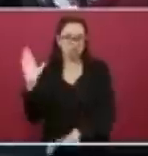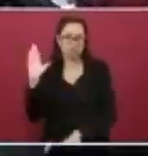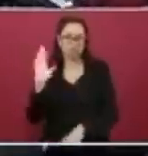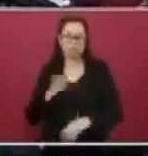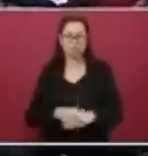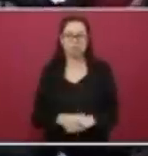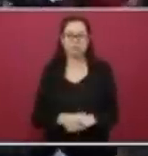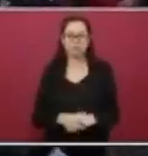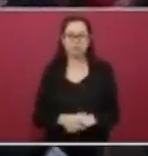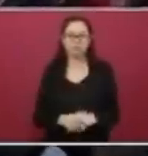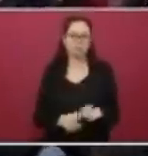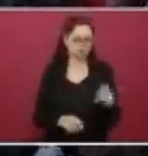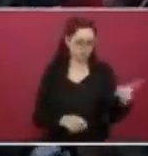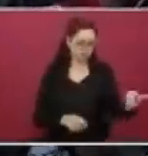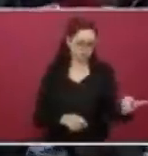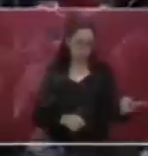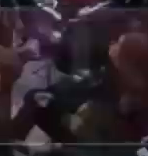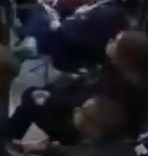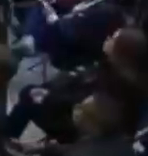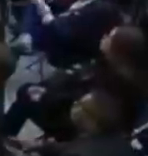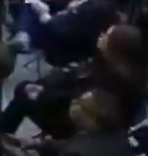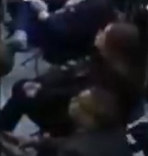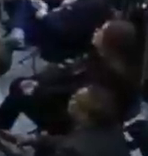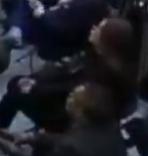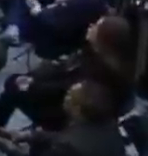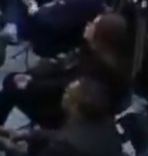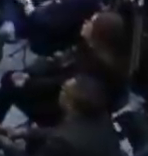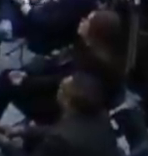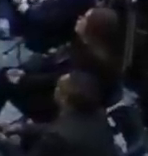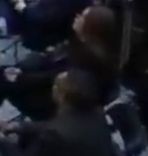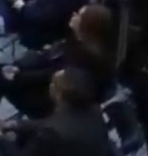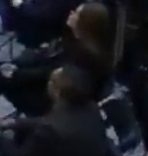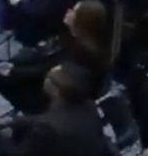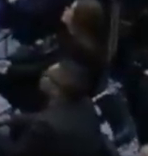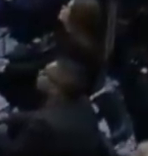bueno ustedes dos gracias